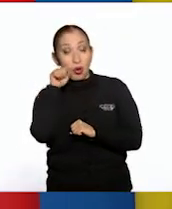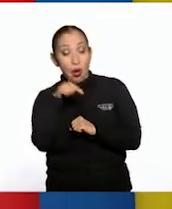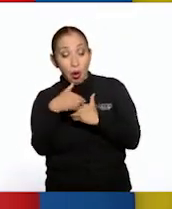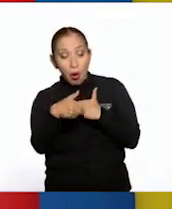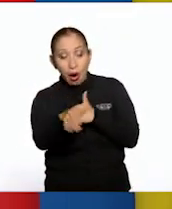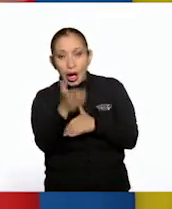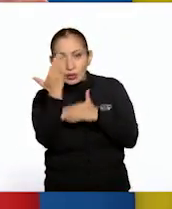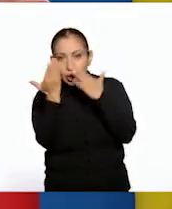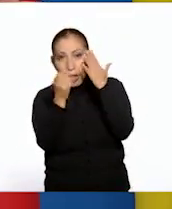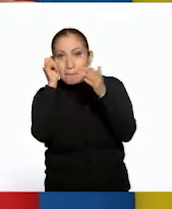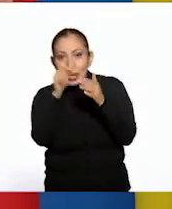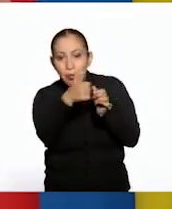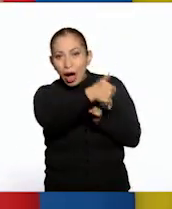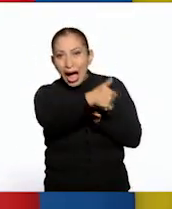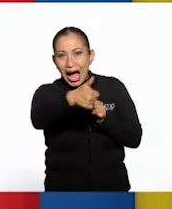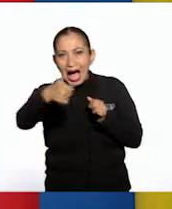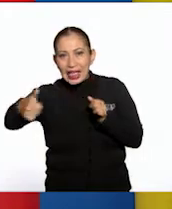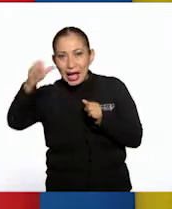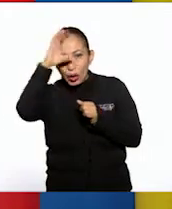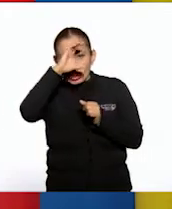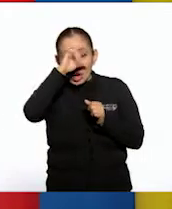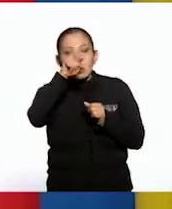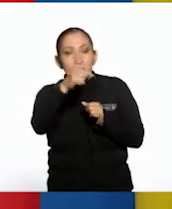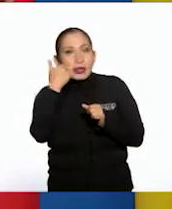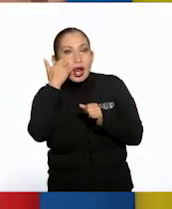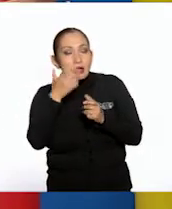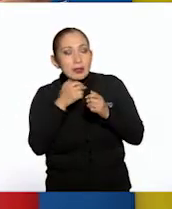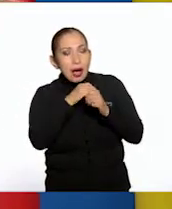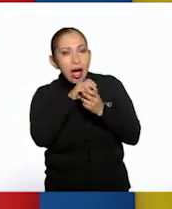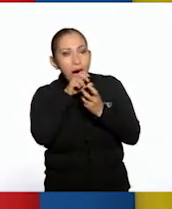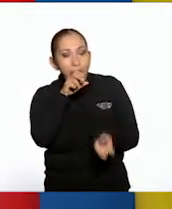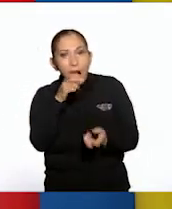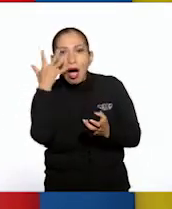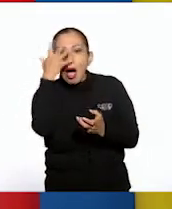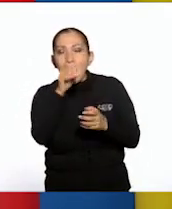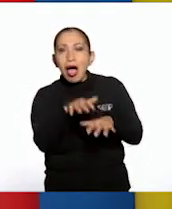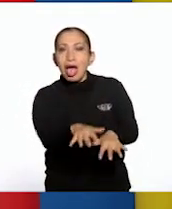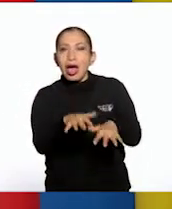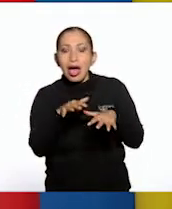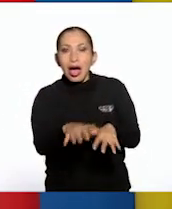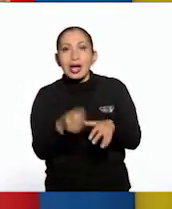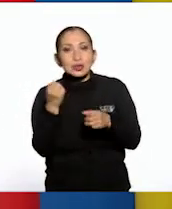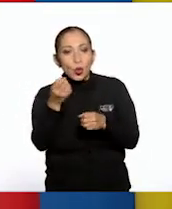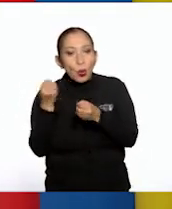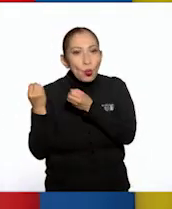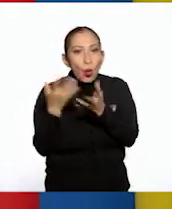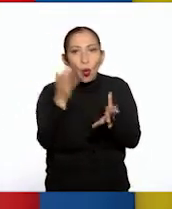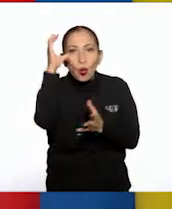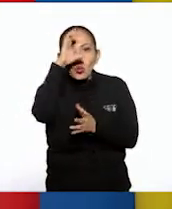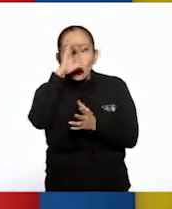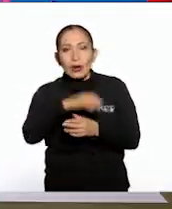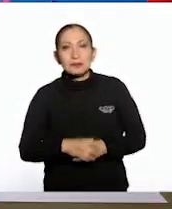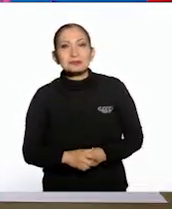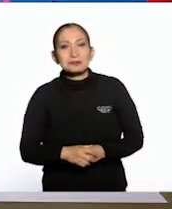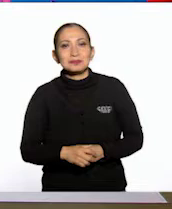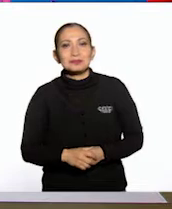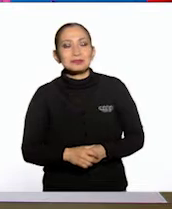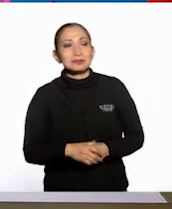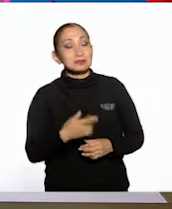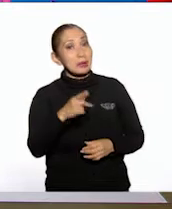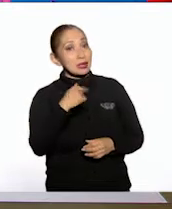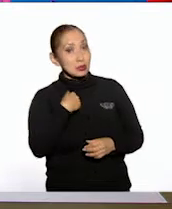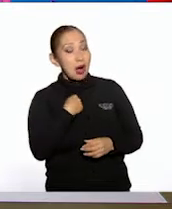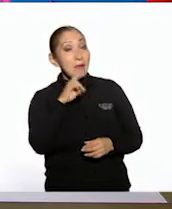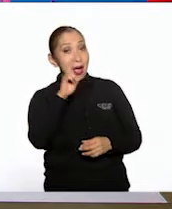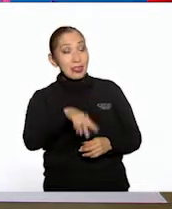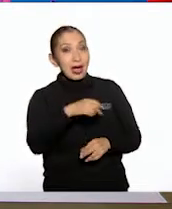al estudio de estas civilizaciones quedarán fascinados con su grandeza y sus aportes culturales. Pues yo sí